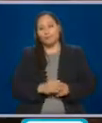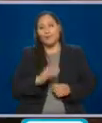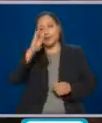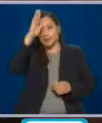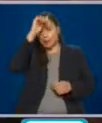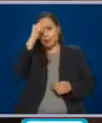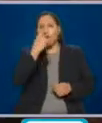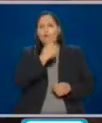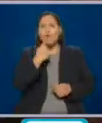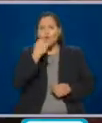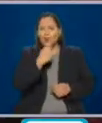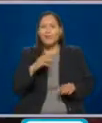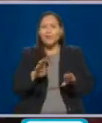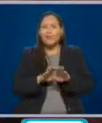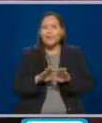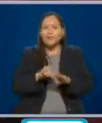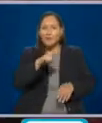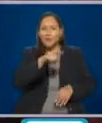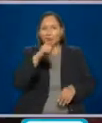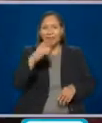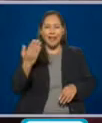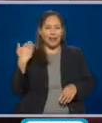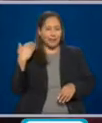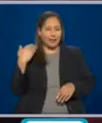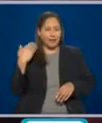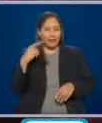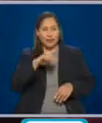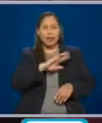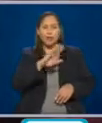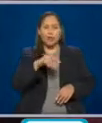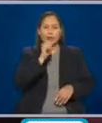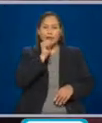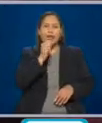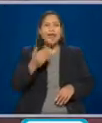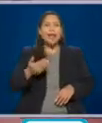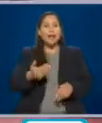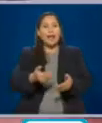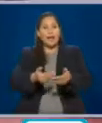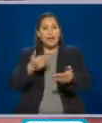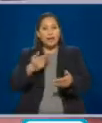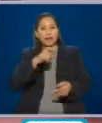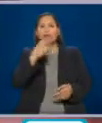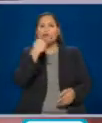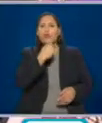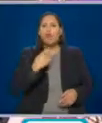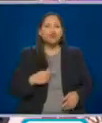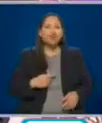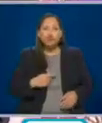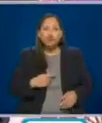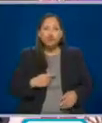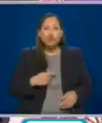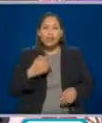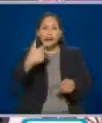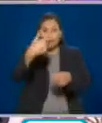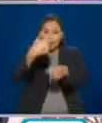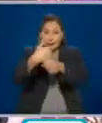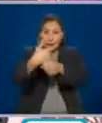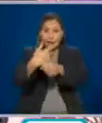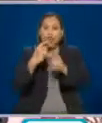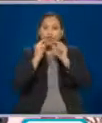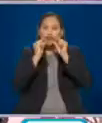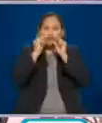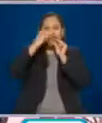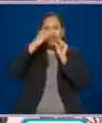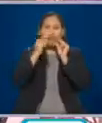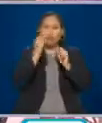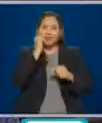boca Ela. así? Bueno, yo todavía me acuerdo de él hace poco, antes de que falleciera, y cómo hacía la boca así, se acercaba a las cámaras y volteaba la boca, o sea, era